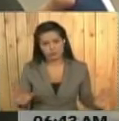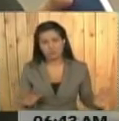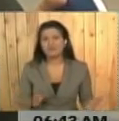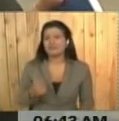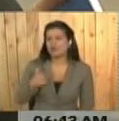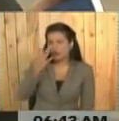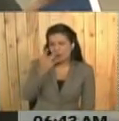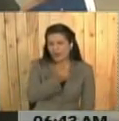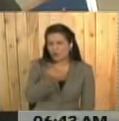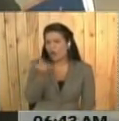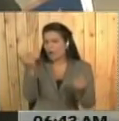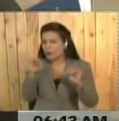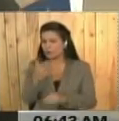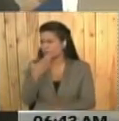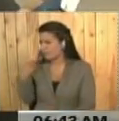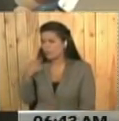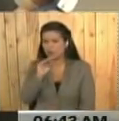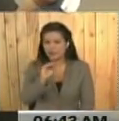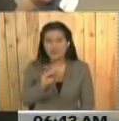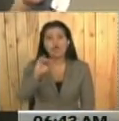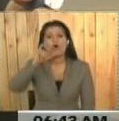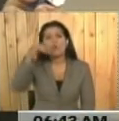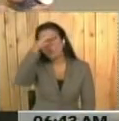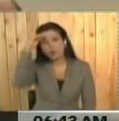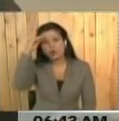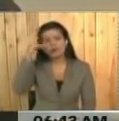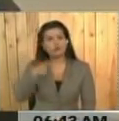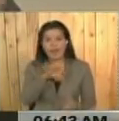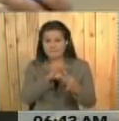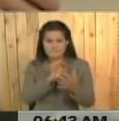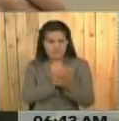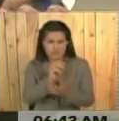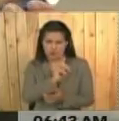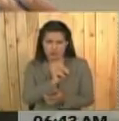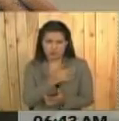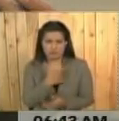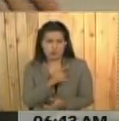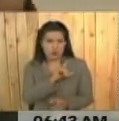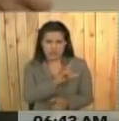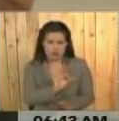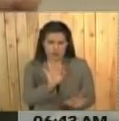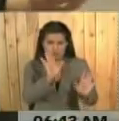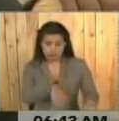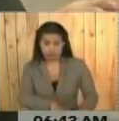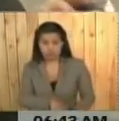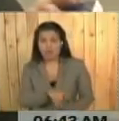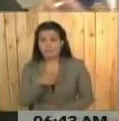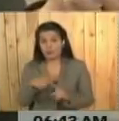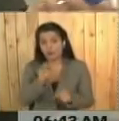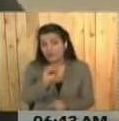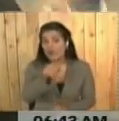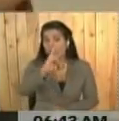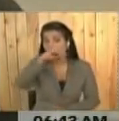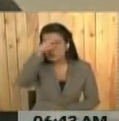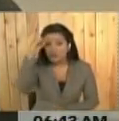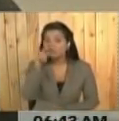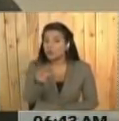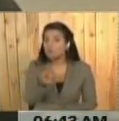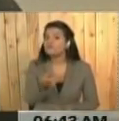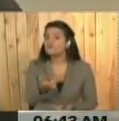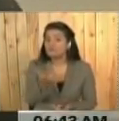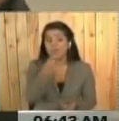aprovechándose lo dije en estos días Julio Borges yo no soy amigo de Julio Borges ni ni ni le tengo ningún aprecio ni nada pero se lo dije lo están guisando para que no sea presidente de la